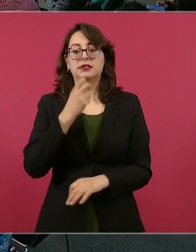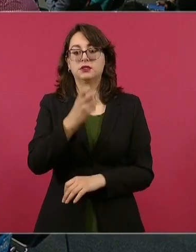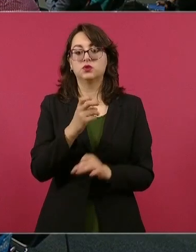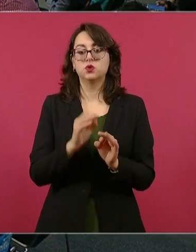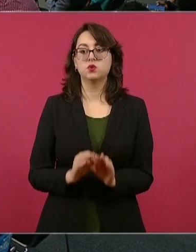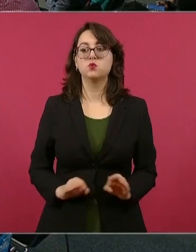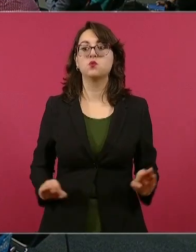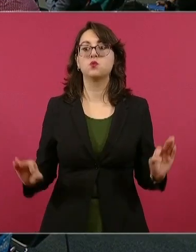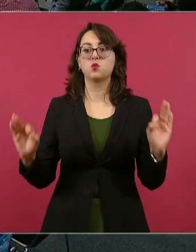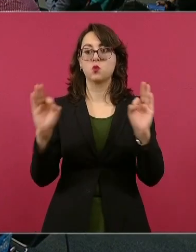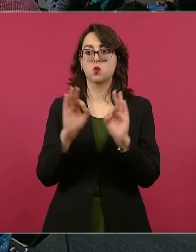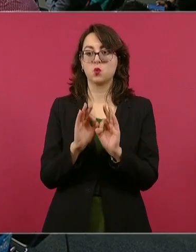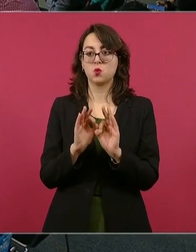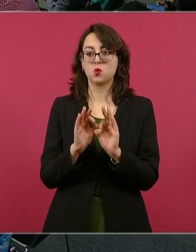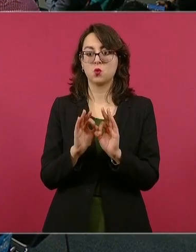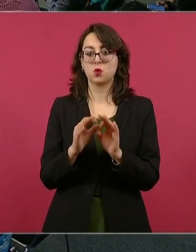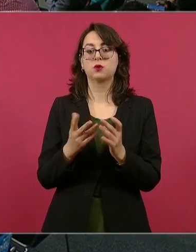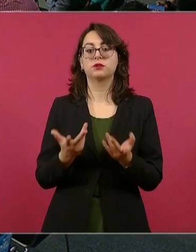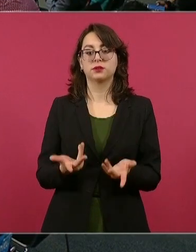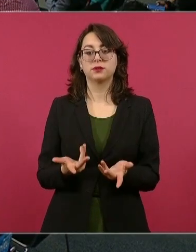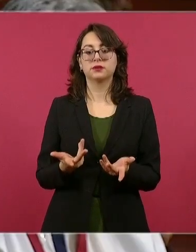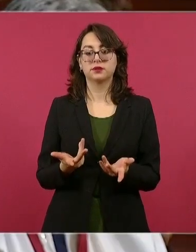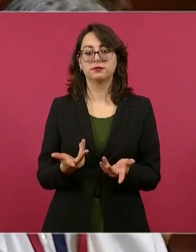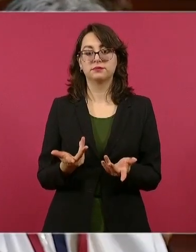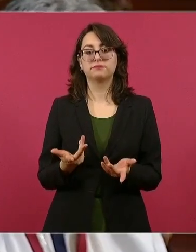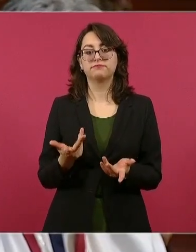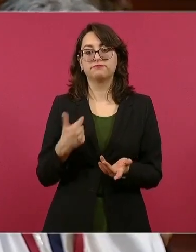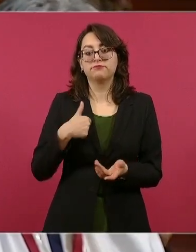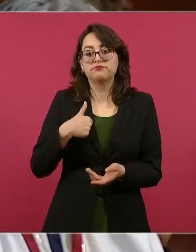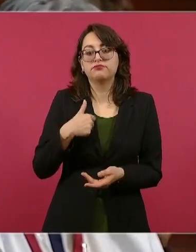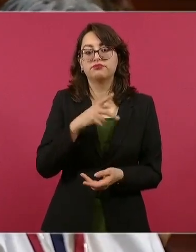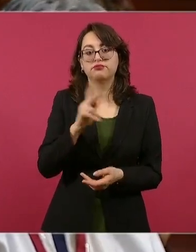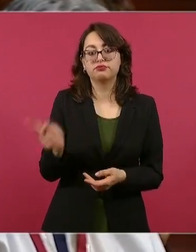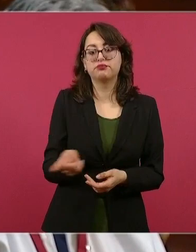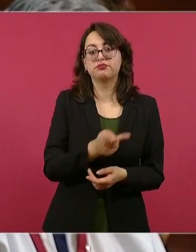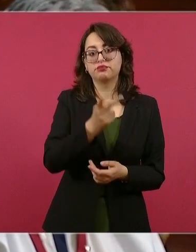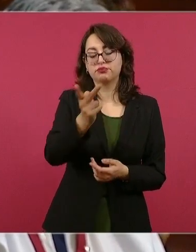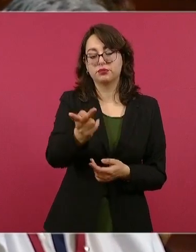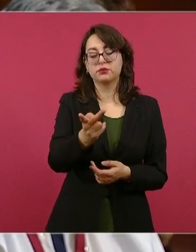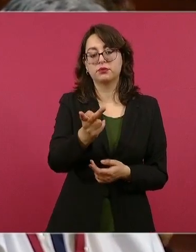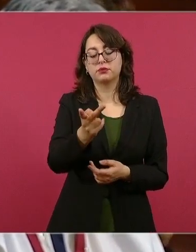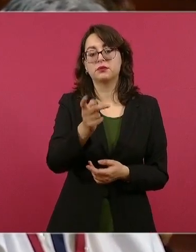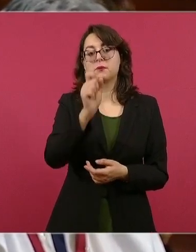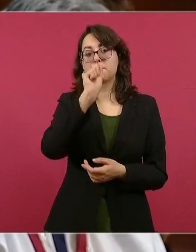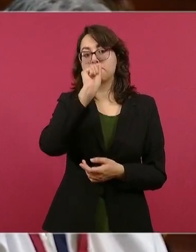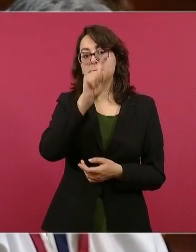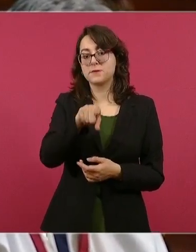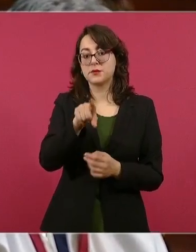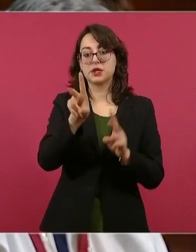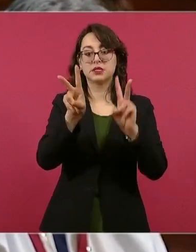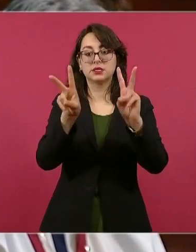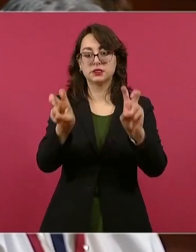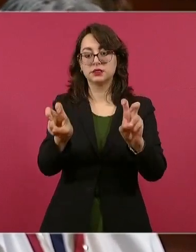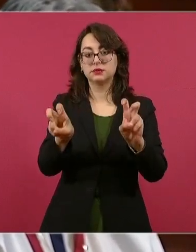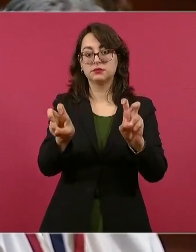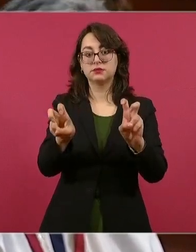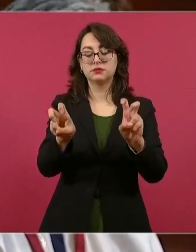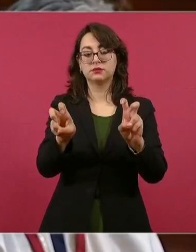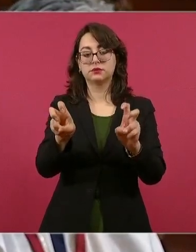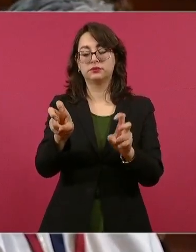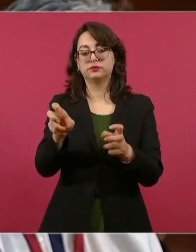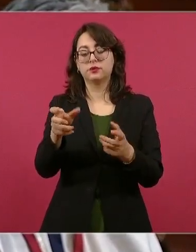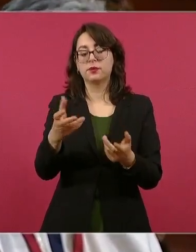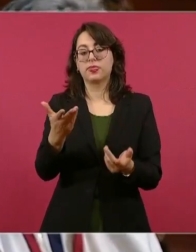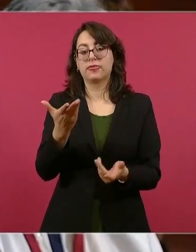parte precisamente, repito, de Movimiento Conciencia y que, bueno, pues aquí le vengo a plantear y que también en este tema preguntarle si usted